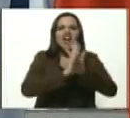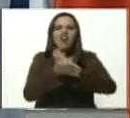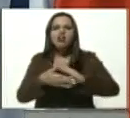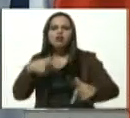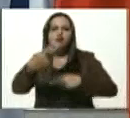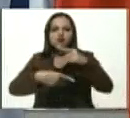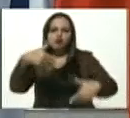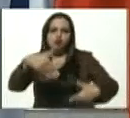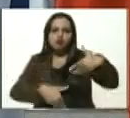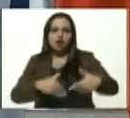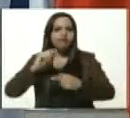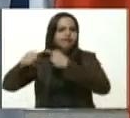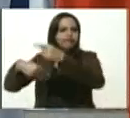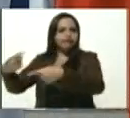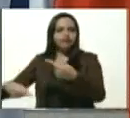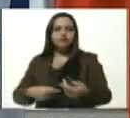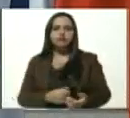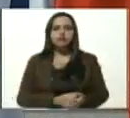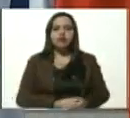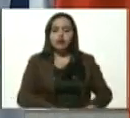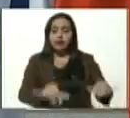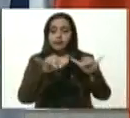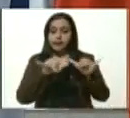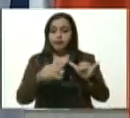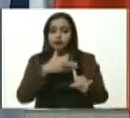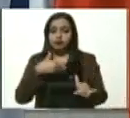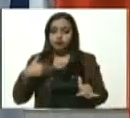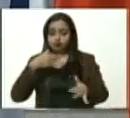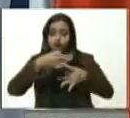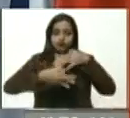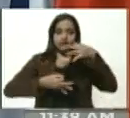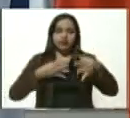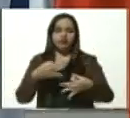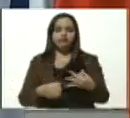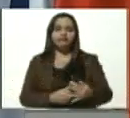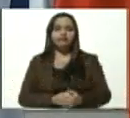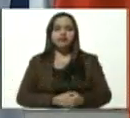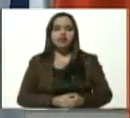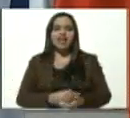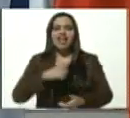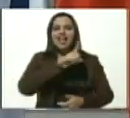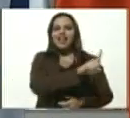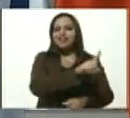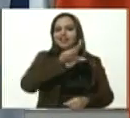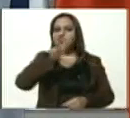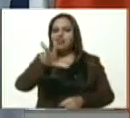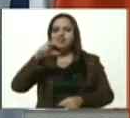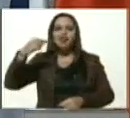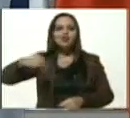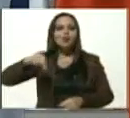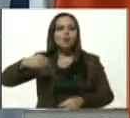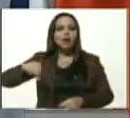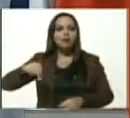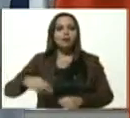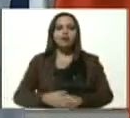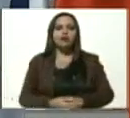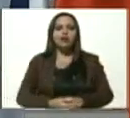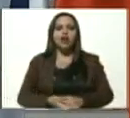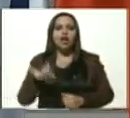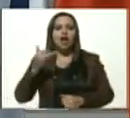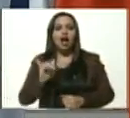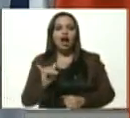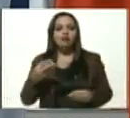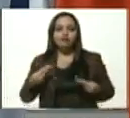que se avecina. En tal sentido, yo quiero destacar que este 13 de noviembre se celebró la audiencia